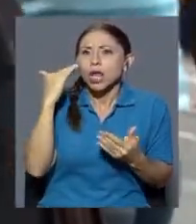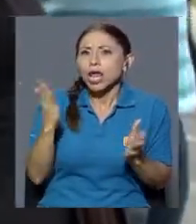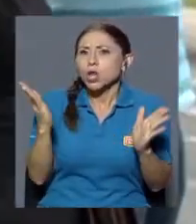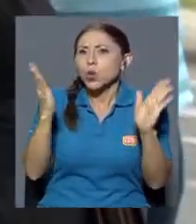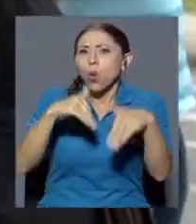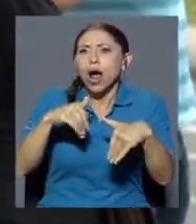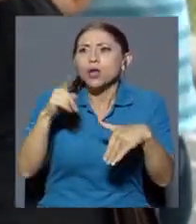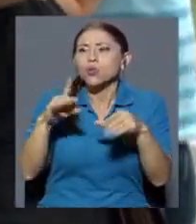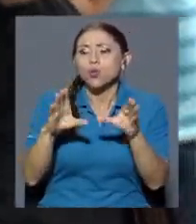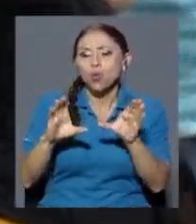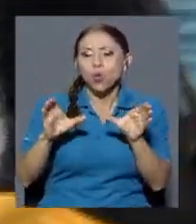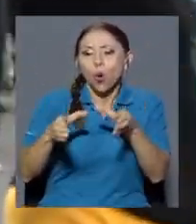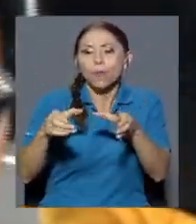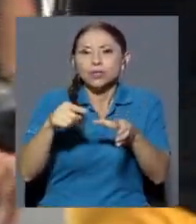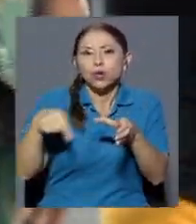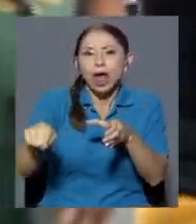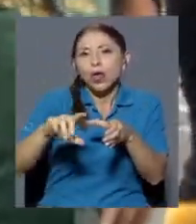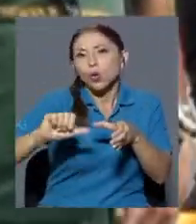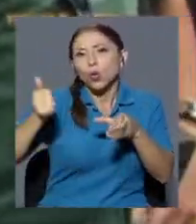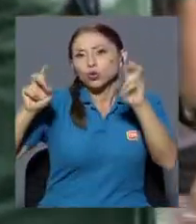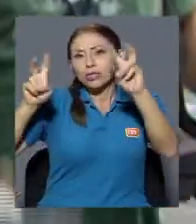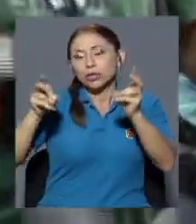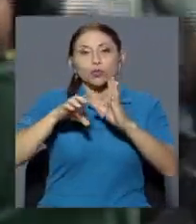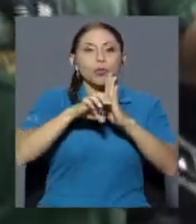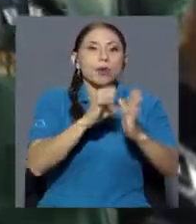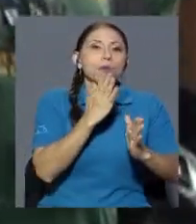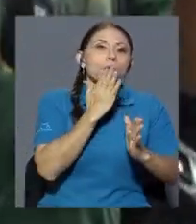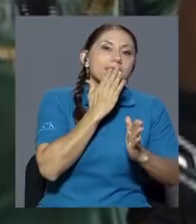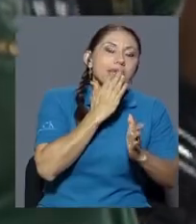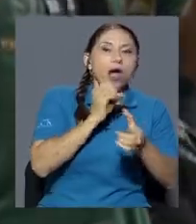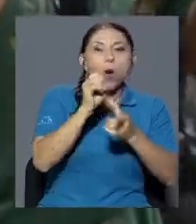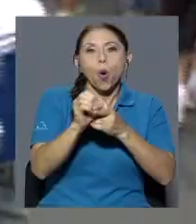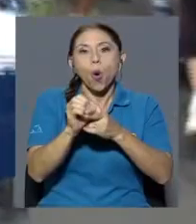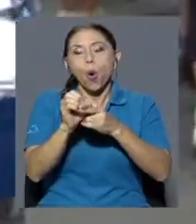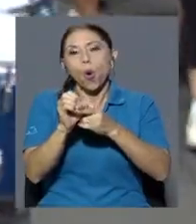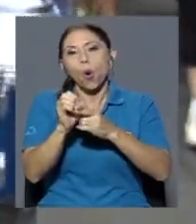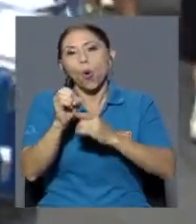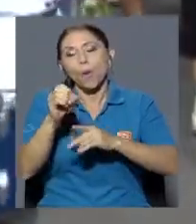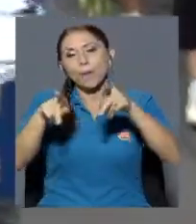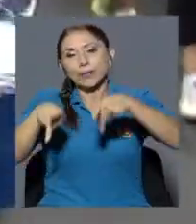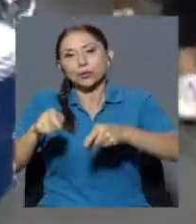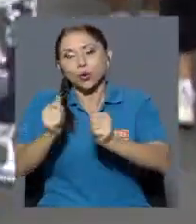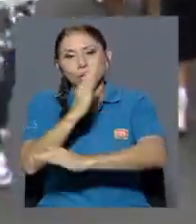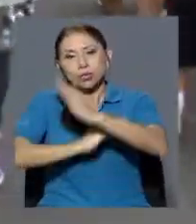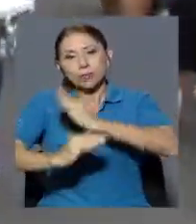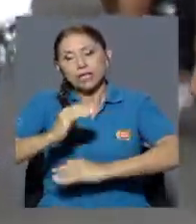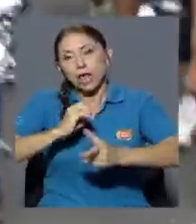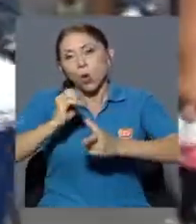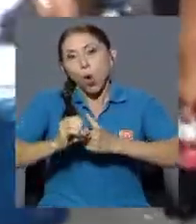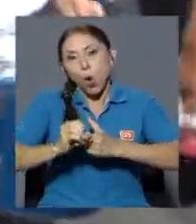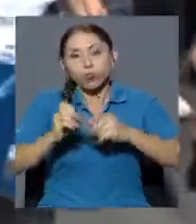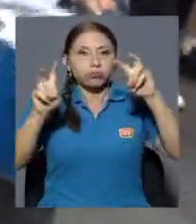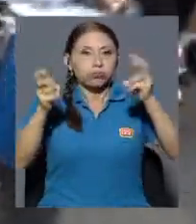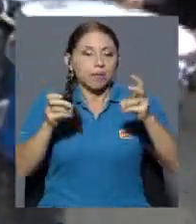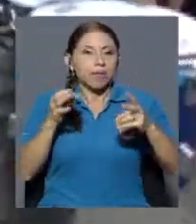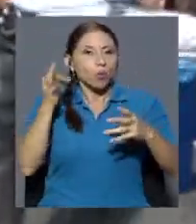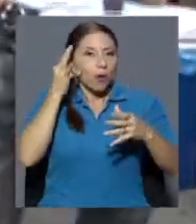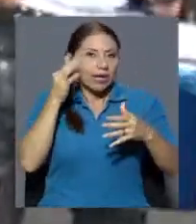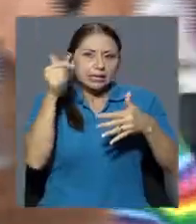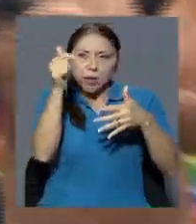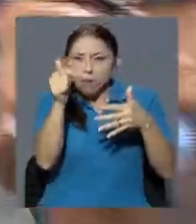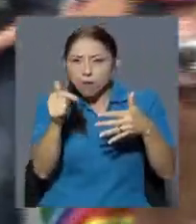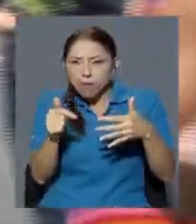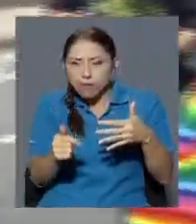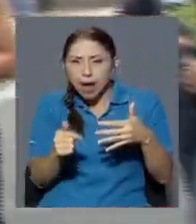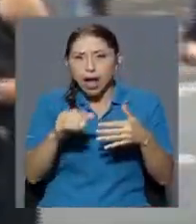asuntos es verdad por ejemplo en temas indígenas en temas de personas con discapacidad e incluso podría ser el tema de mujeres etcétera en